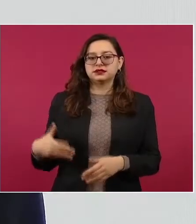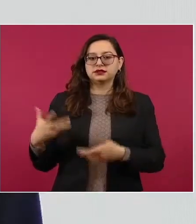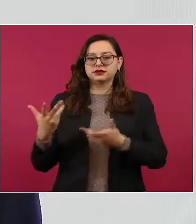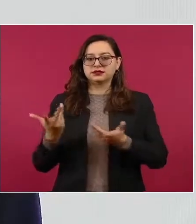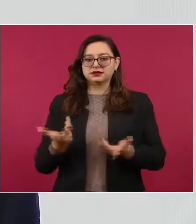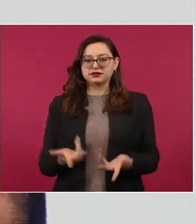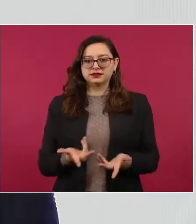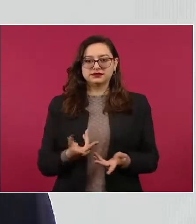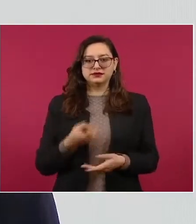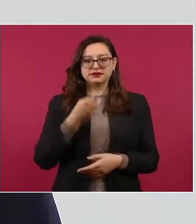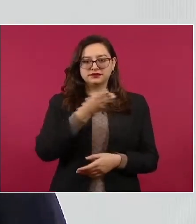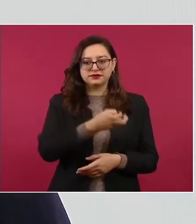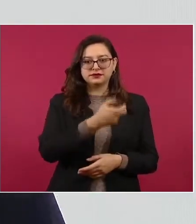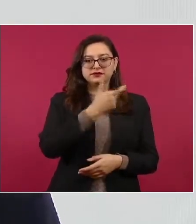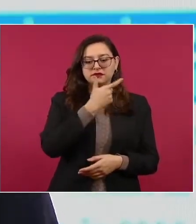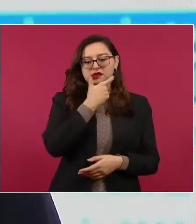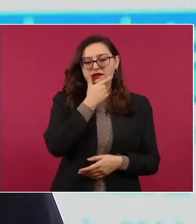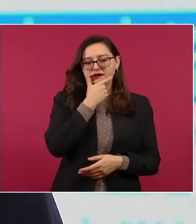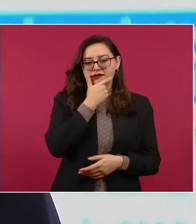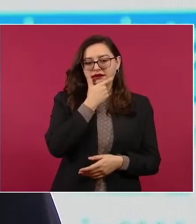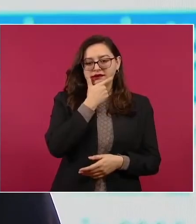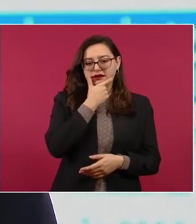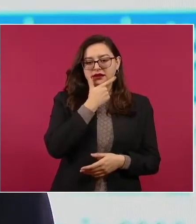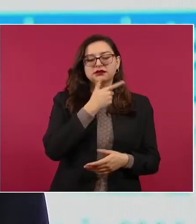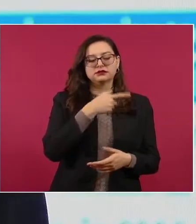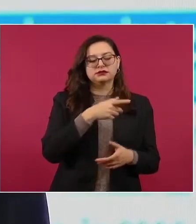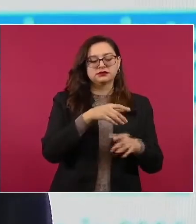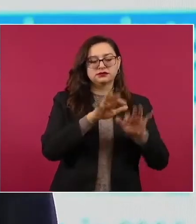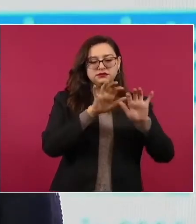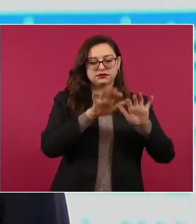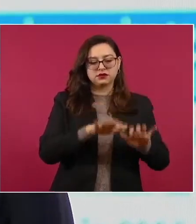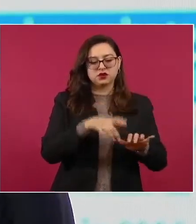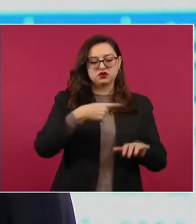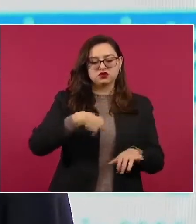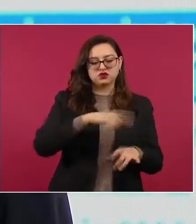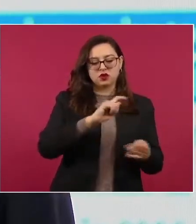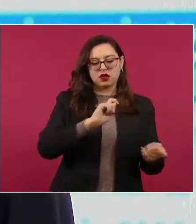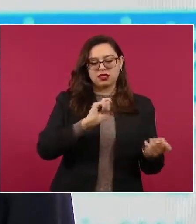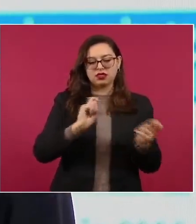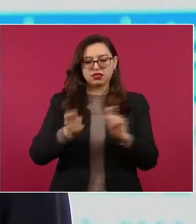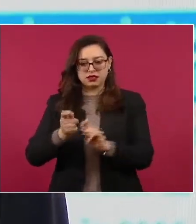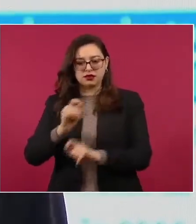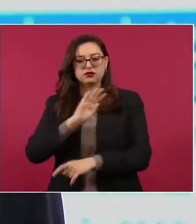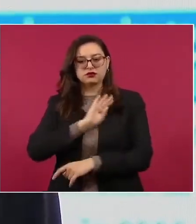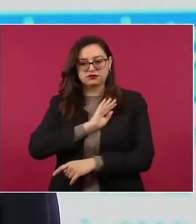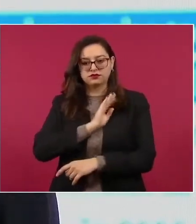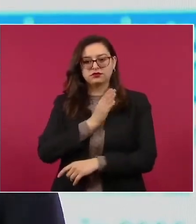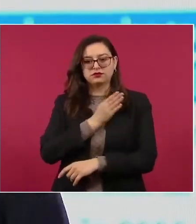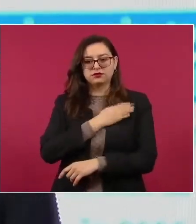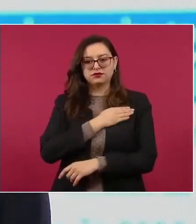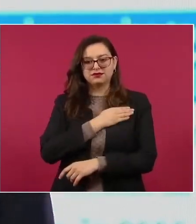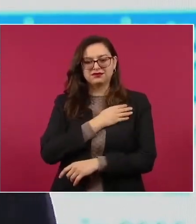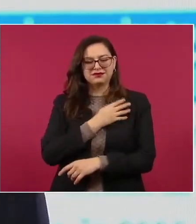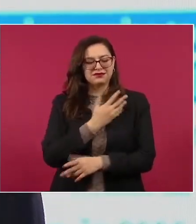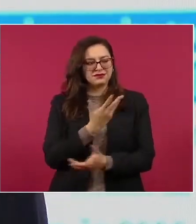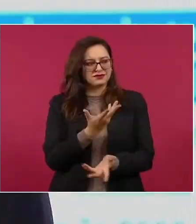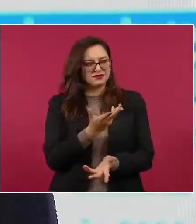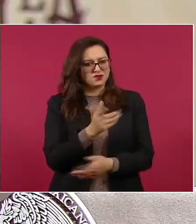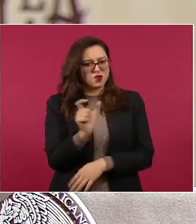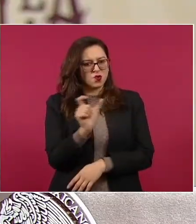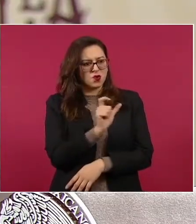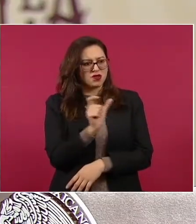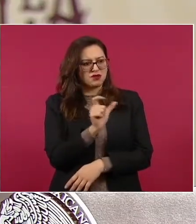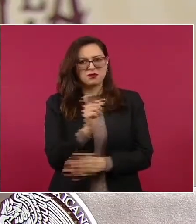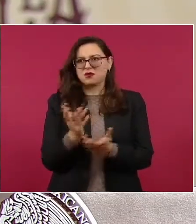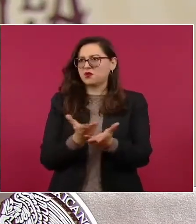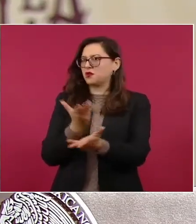inglés, pero nosotros procedimos a traducirlo al español. Esto, por supuesto, nunca ocurrió, es